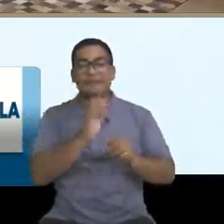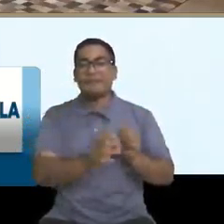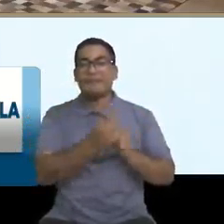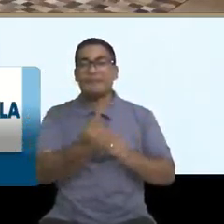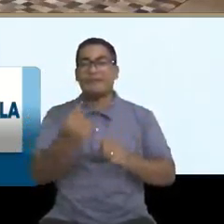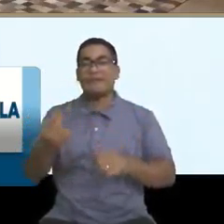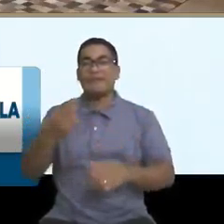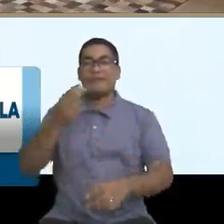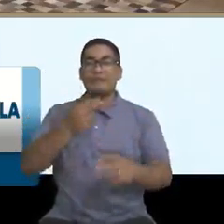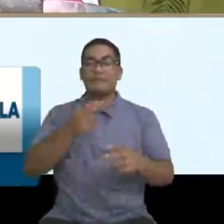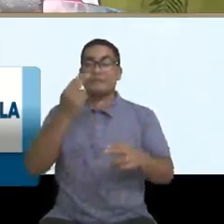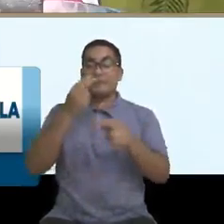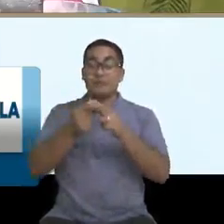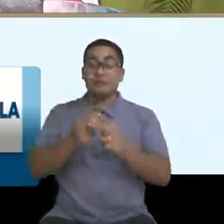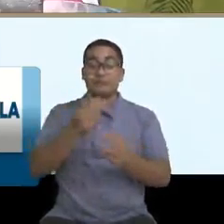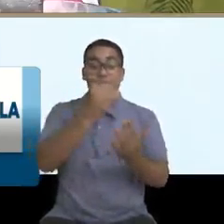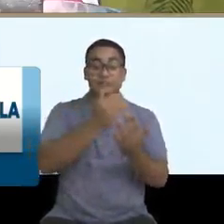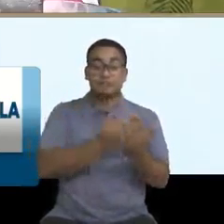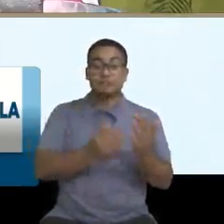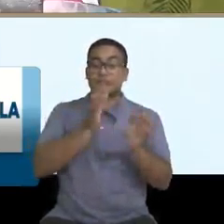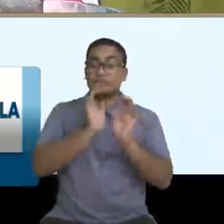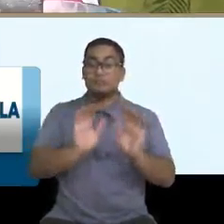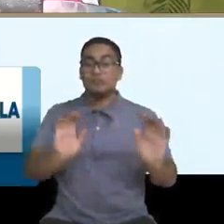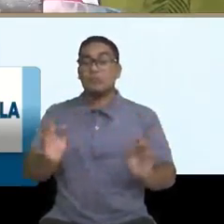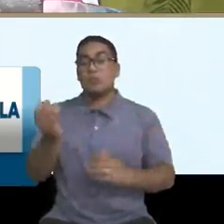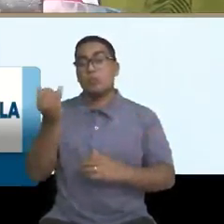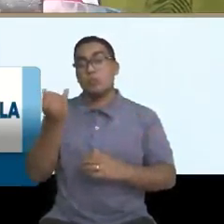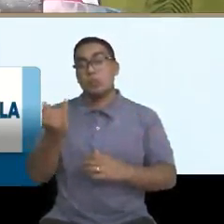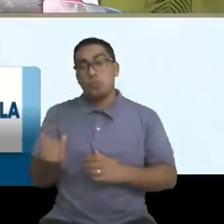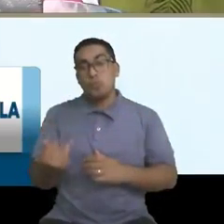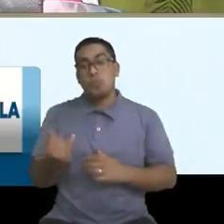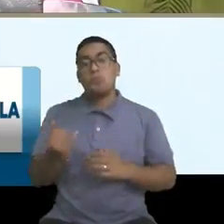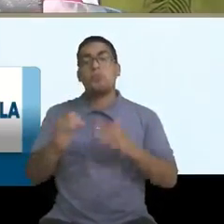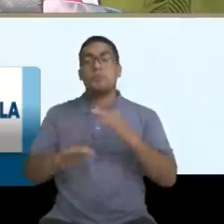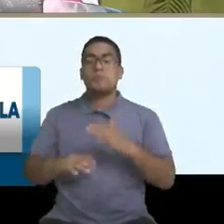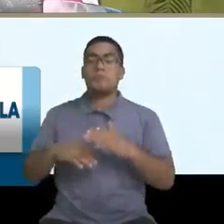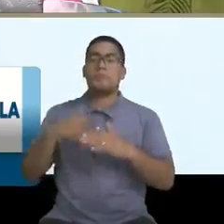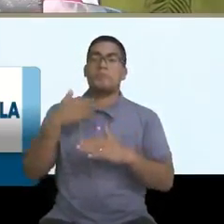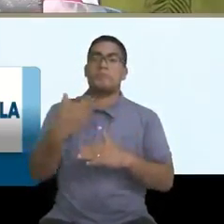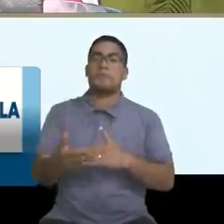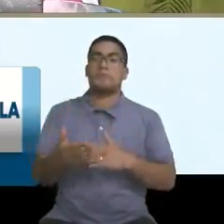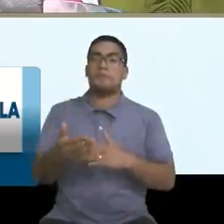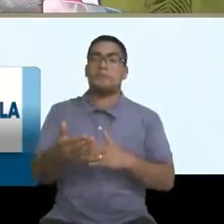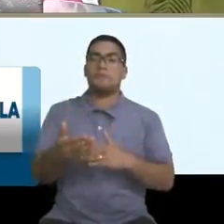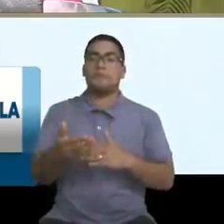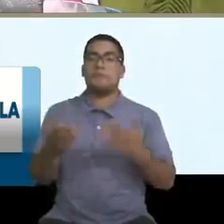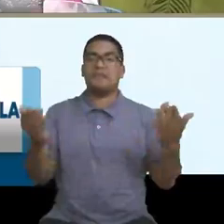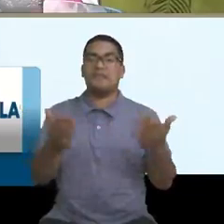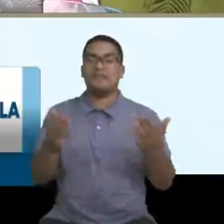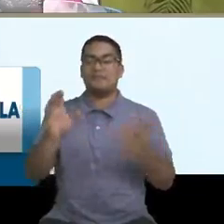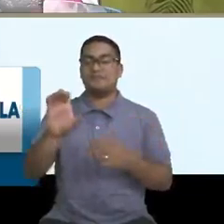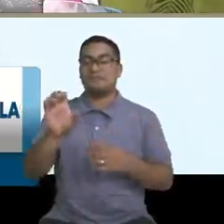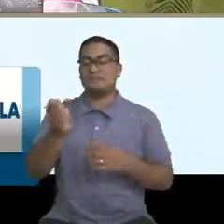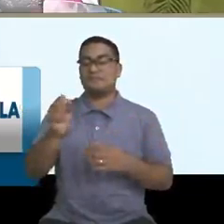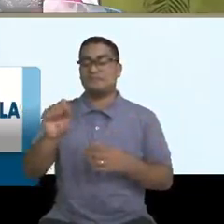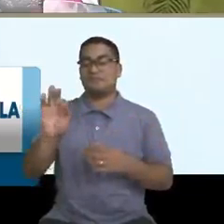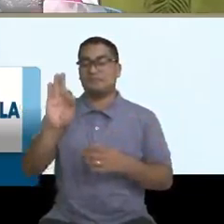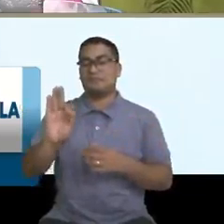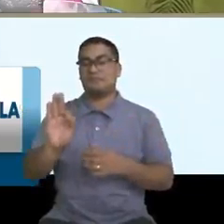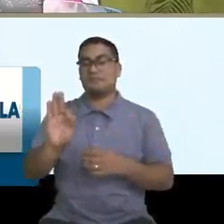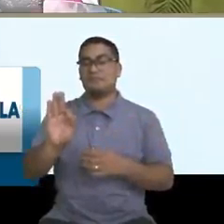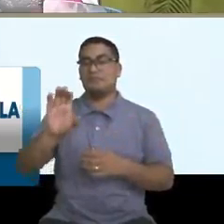registra el peso y se ve si tiene el peso adecuado, y ahí se van viendo todos los niños